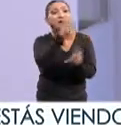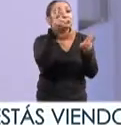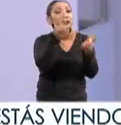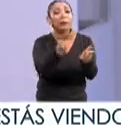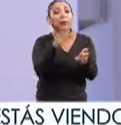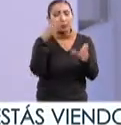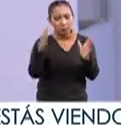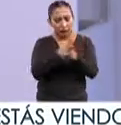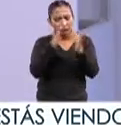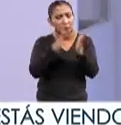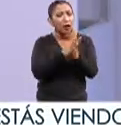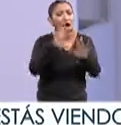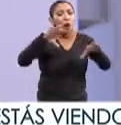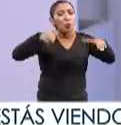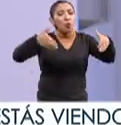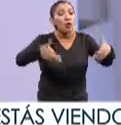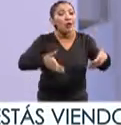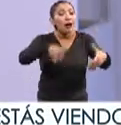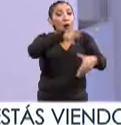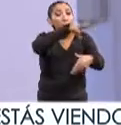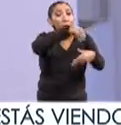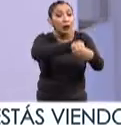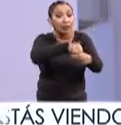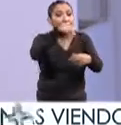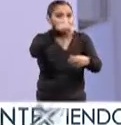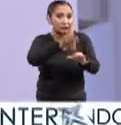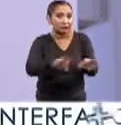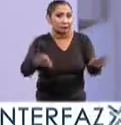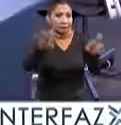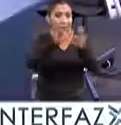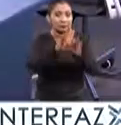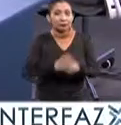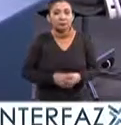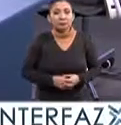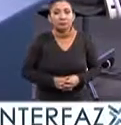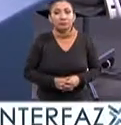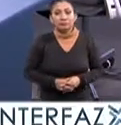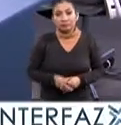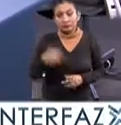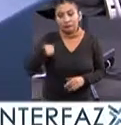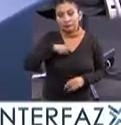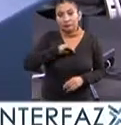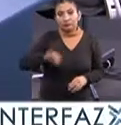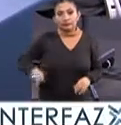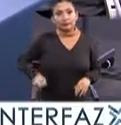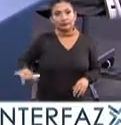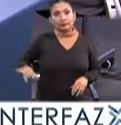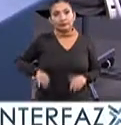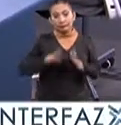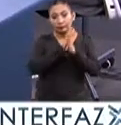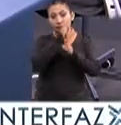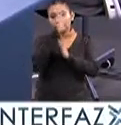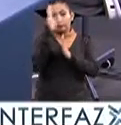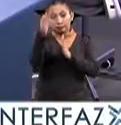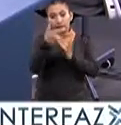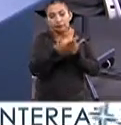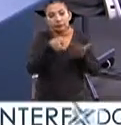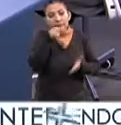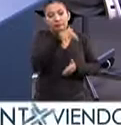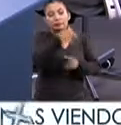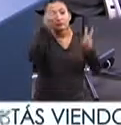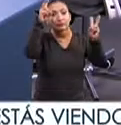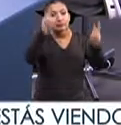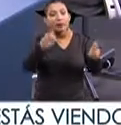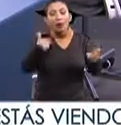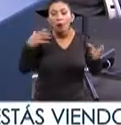tema en el que la participación de la comunidad es sustancial. De hecho, nos interesa mucho que la biblioteca se convierta en un tema